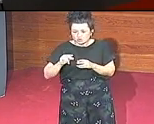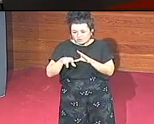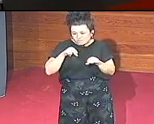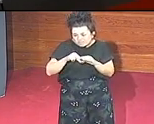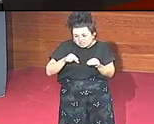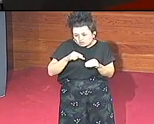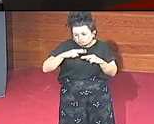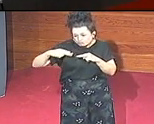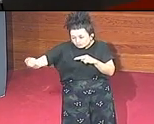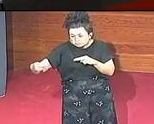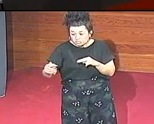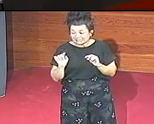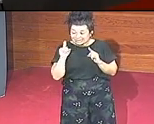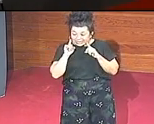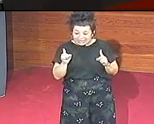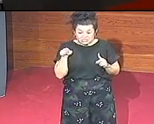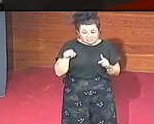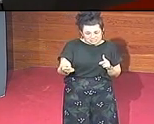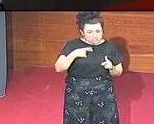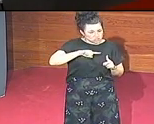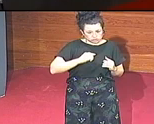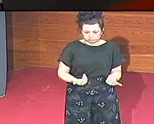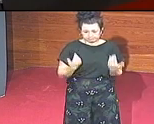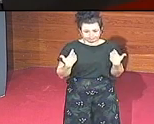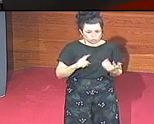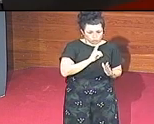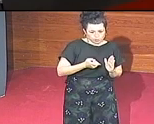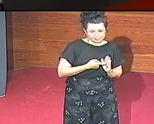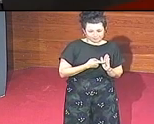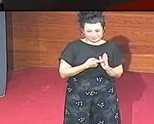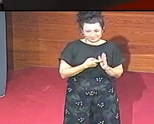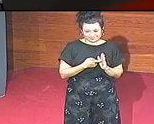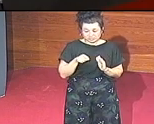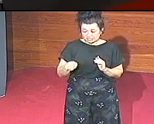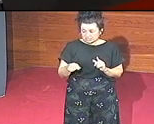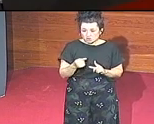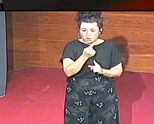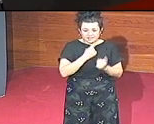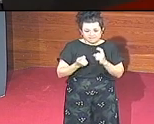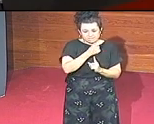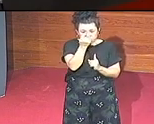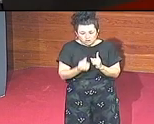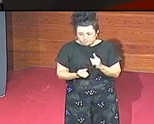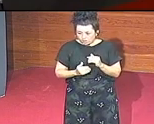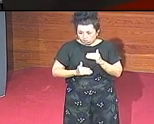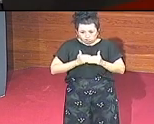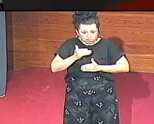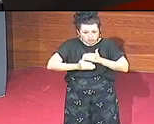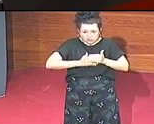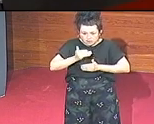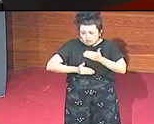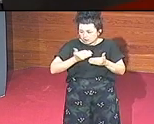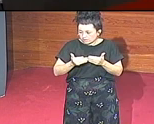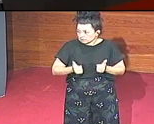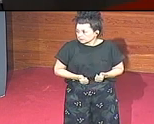lo hacemos todo todos nosotros de esto bueno pues fue una infografía que fue saliendo y saliendo y saliendo ya nos